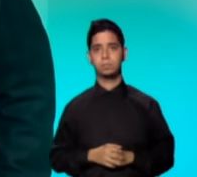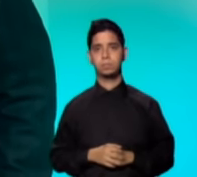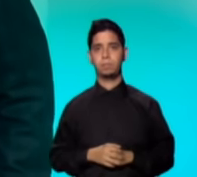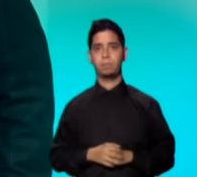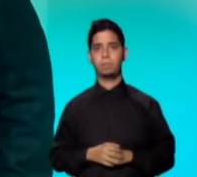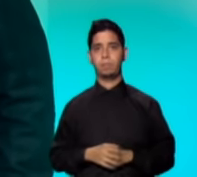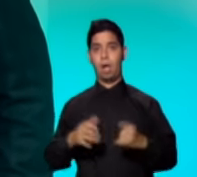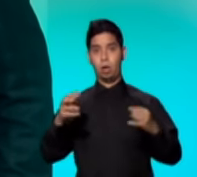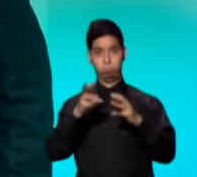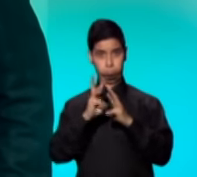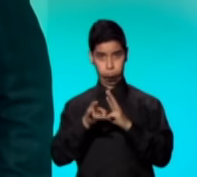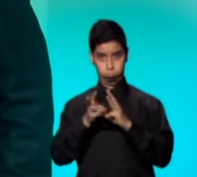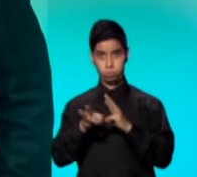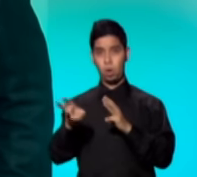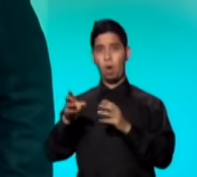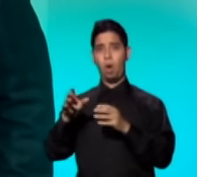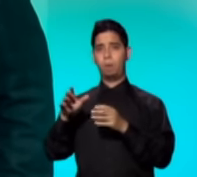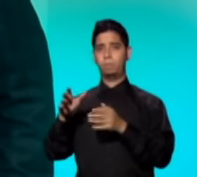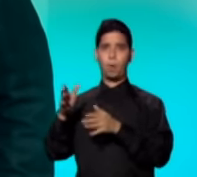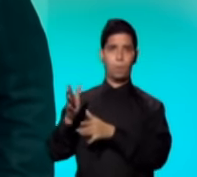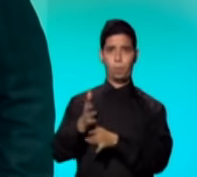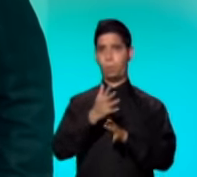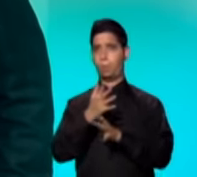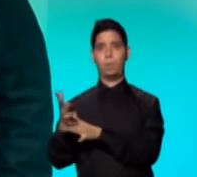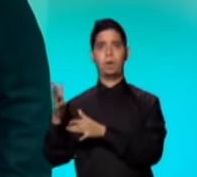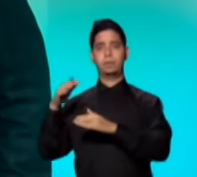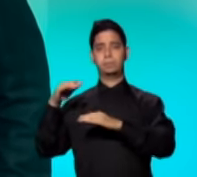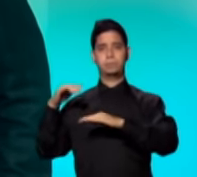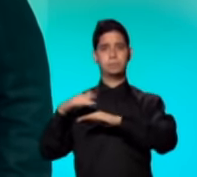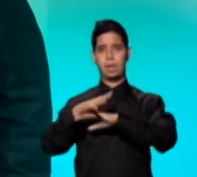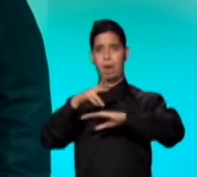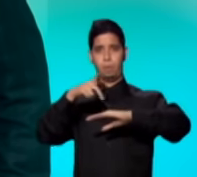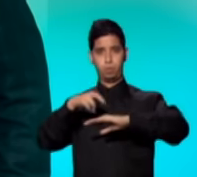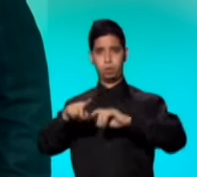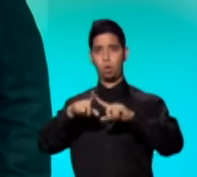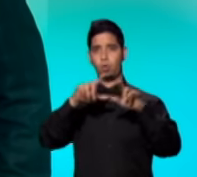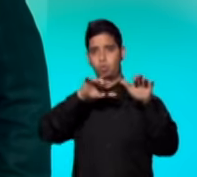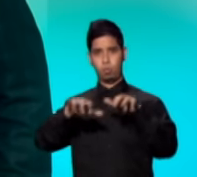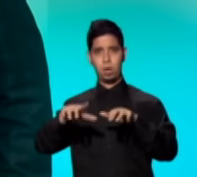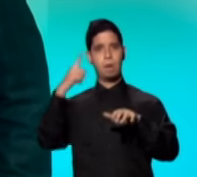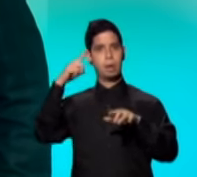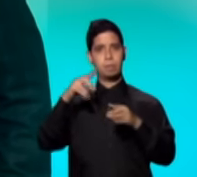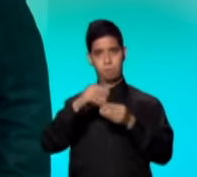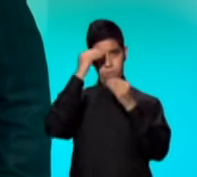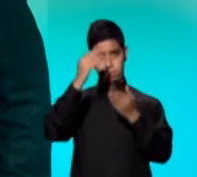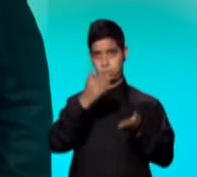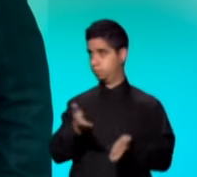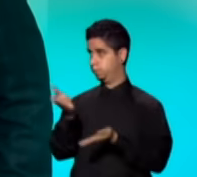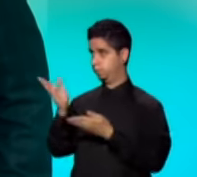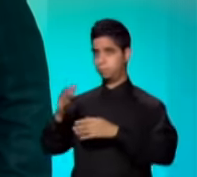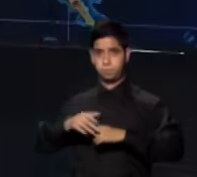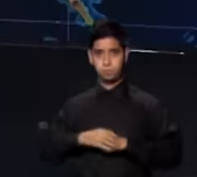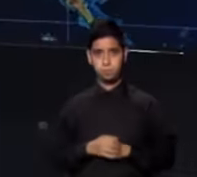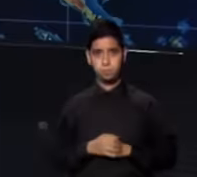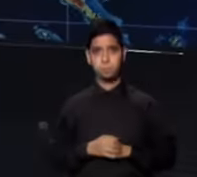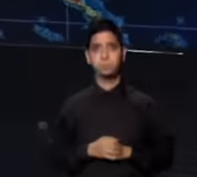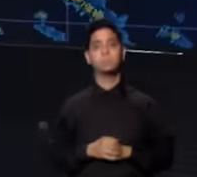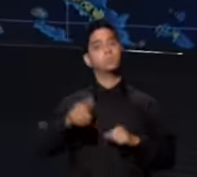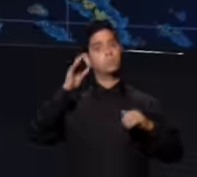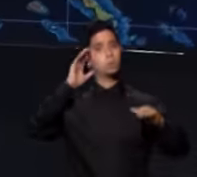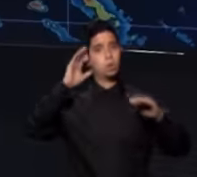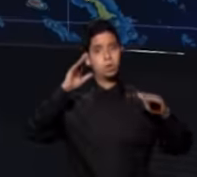bandas asociadas al huracán Matthew traen lluvia a la isla. Nuestra meteoróloga Suheily López Vélez nos dice más. Suheily. Hola, ¿qué tal,